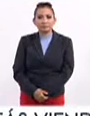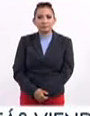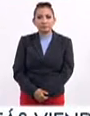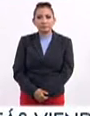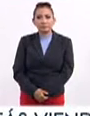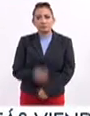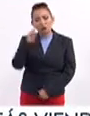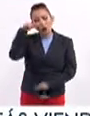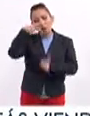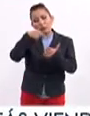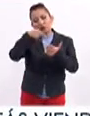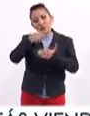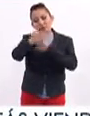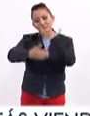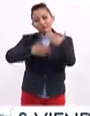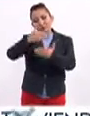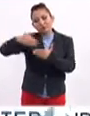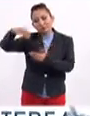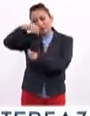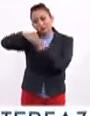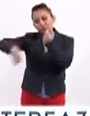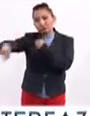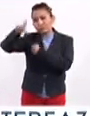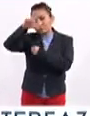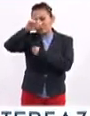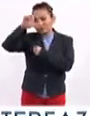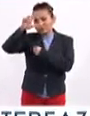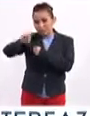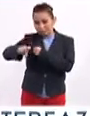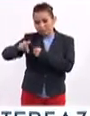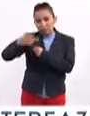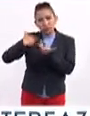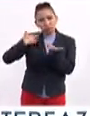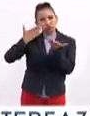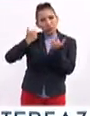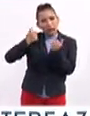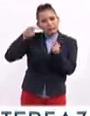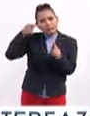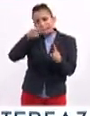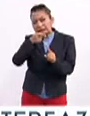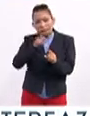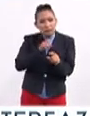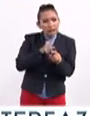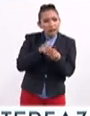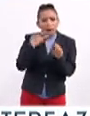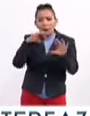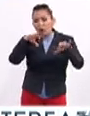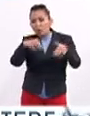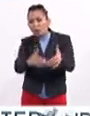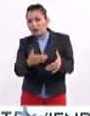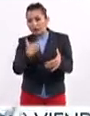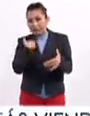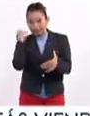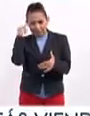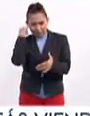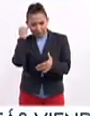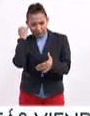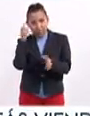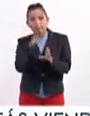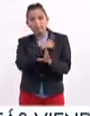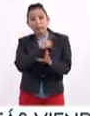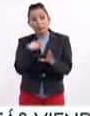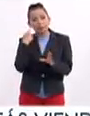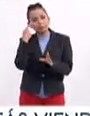Aunque los Objetivos de Desarrollo Sostenible de la Agenda 2030 no existe un punto específico sobre las comunidades indígenas,